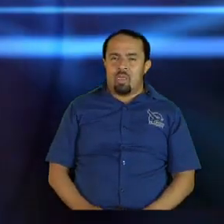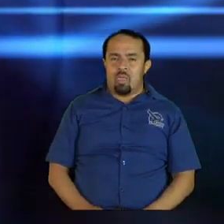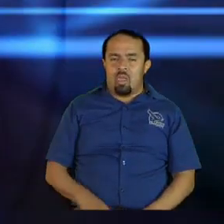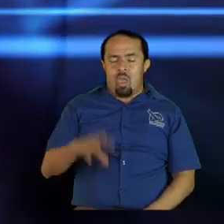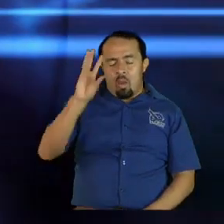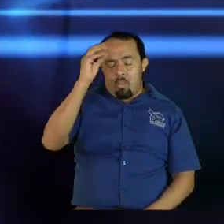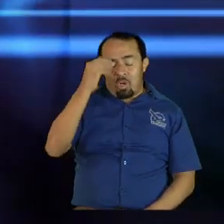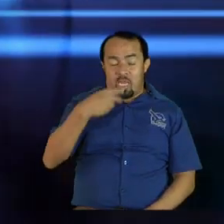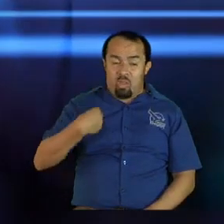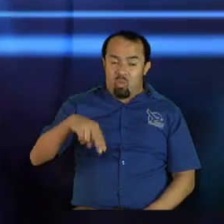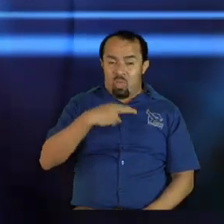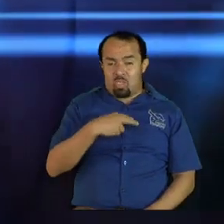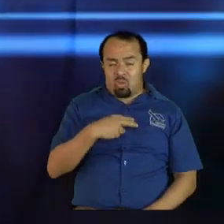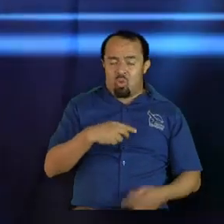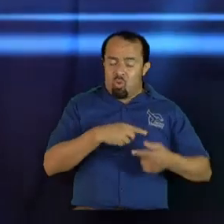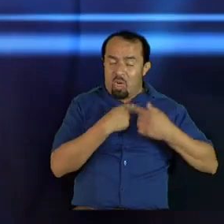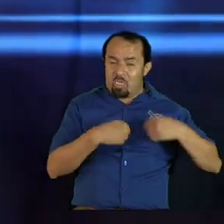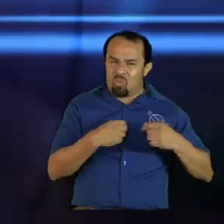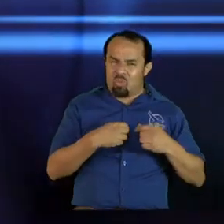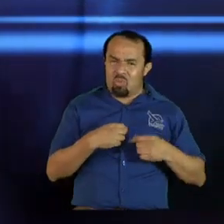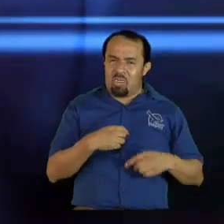porque nuestro corazón se manchó,